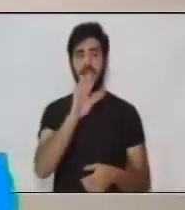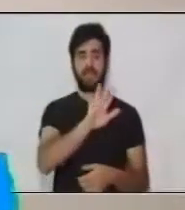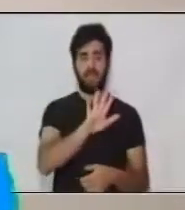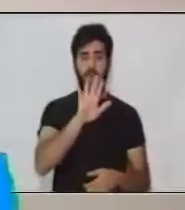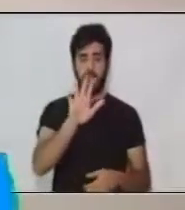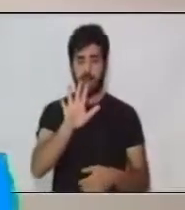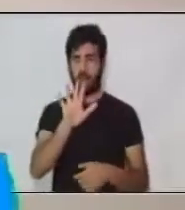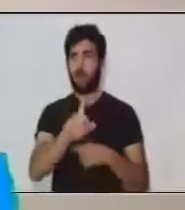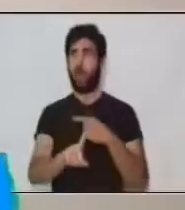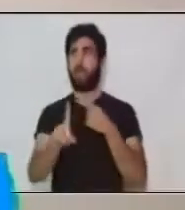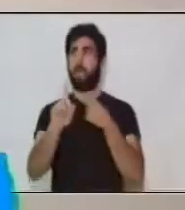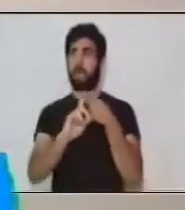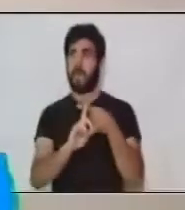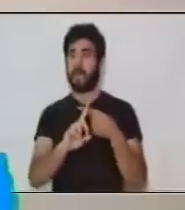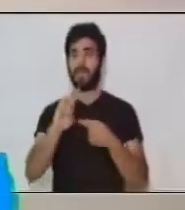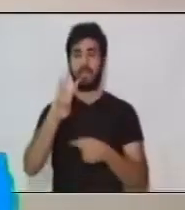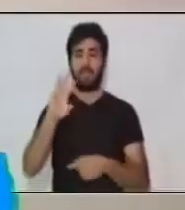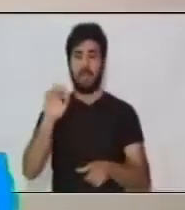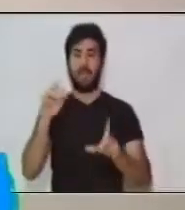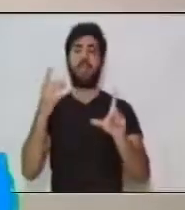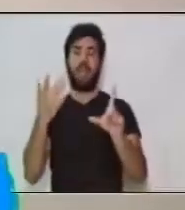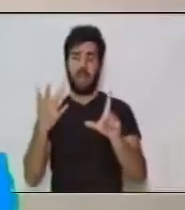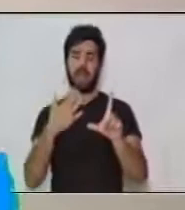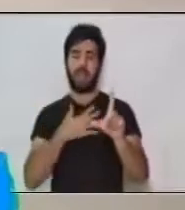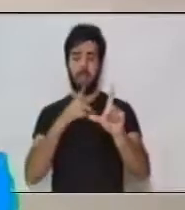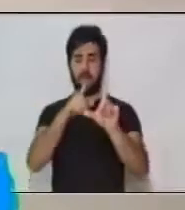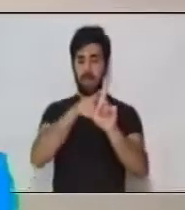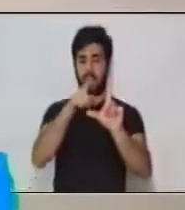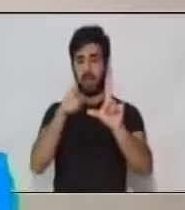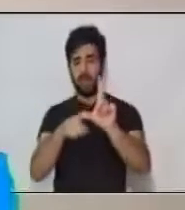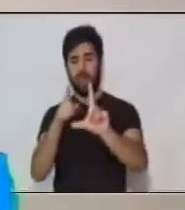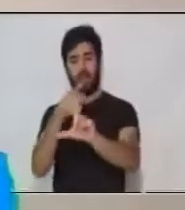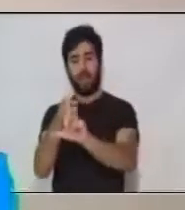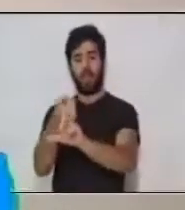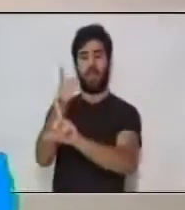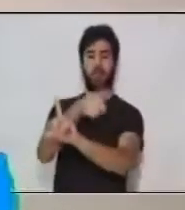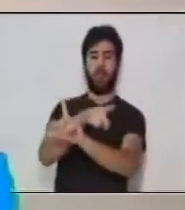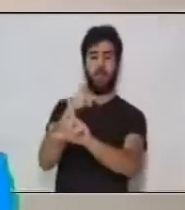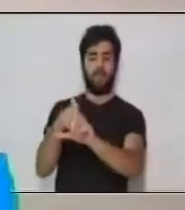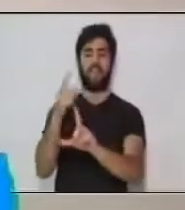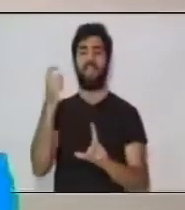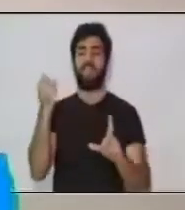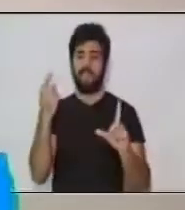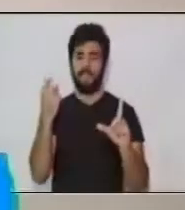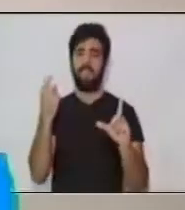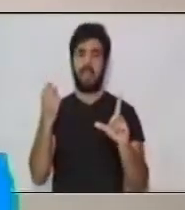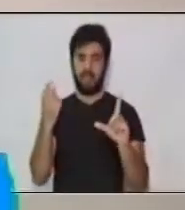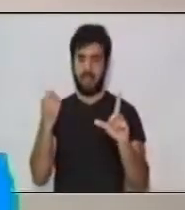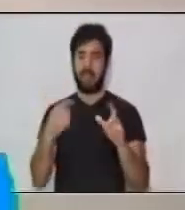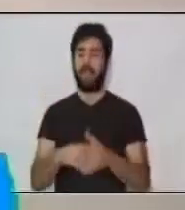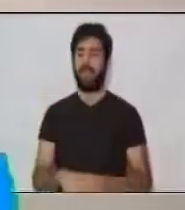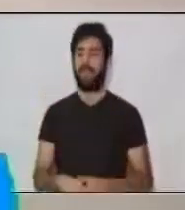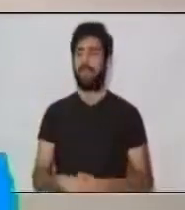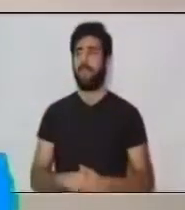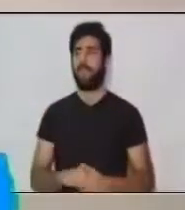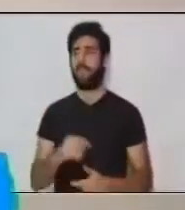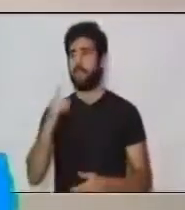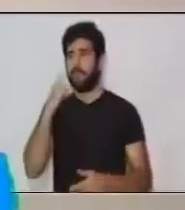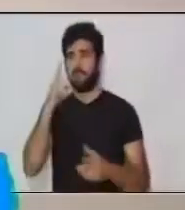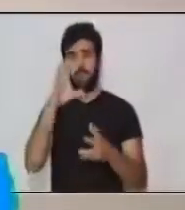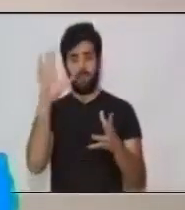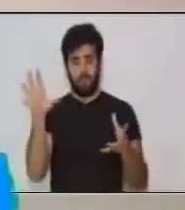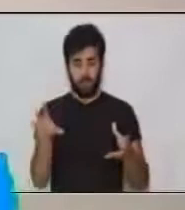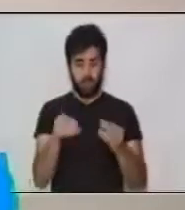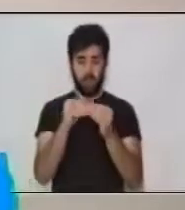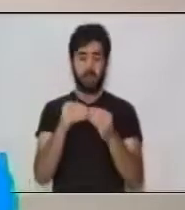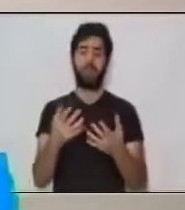55 grados es el complementario. El ángulo complementario es el que suma con el ángulo